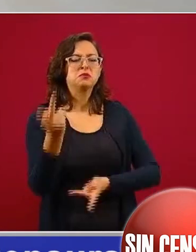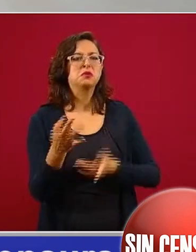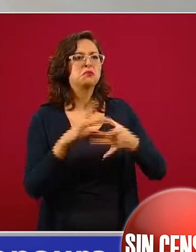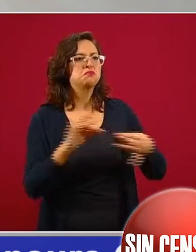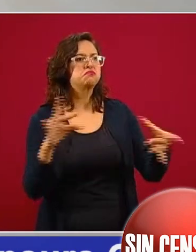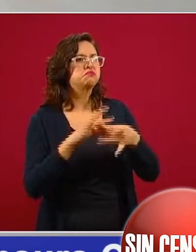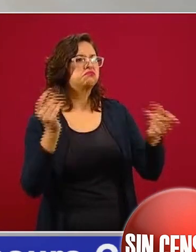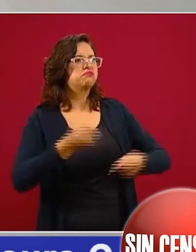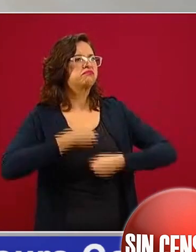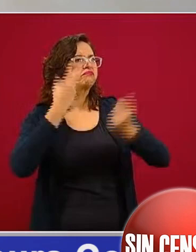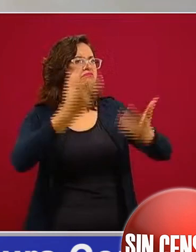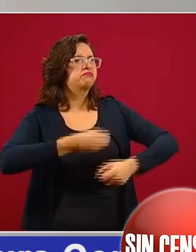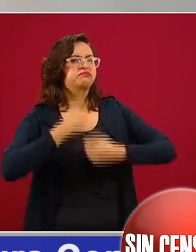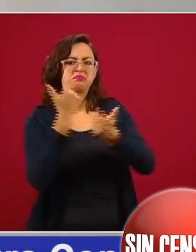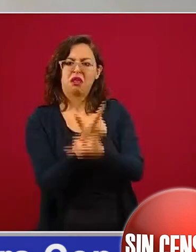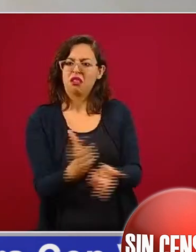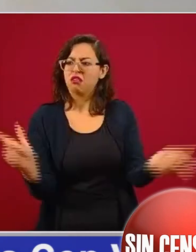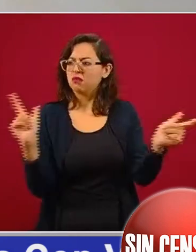exponen libremente.